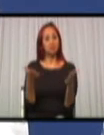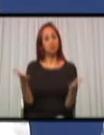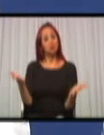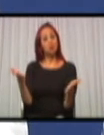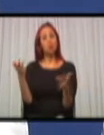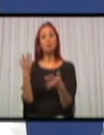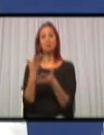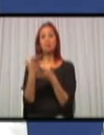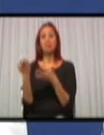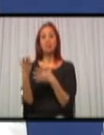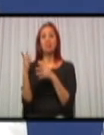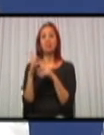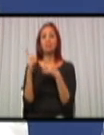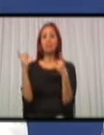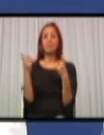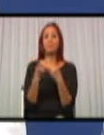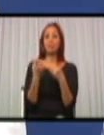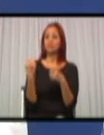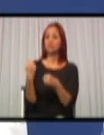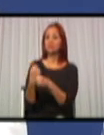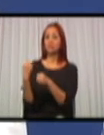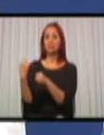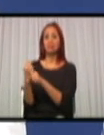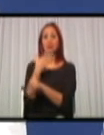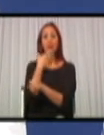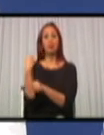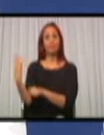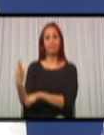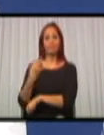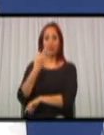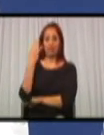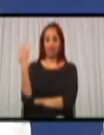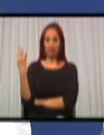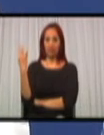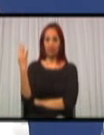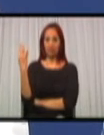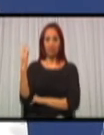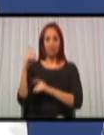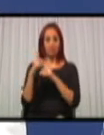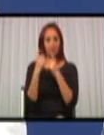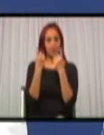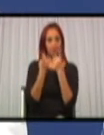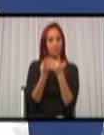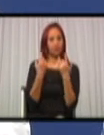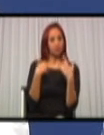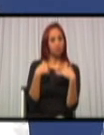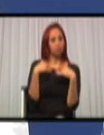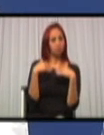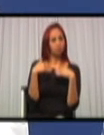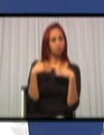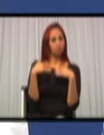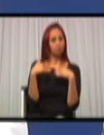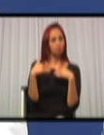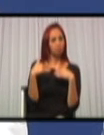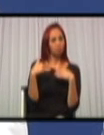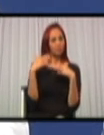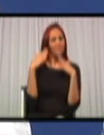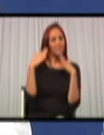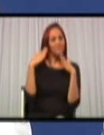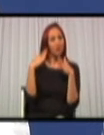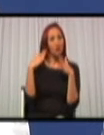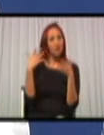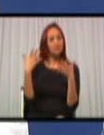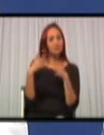es que los departamentos trabajen de la mejor manera. Los departamentos de ingeniería están desenfocados,